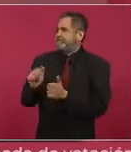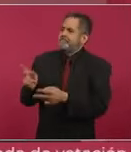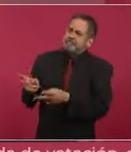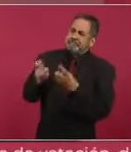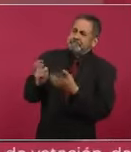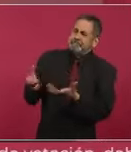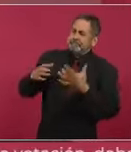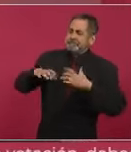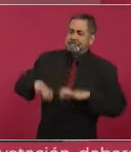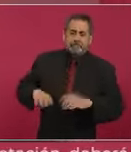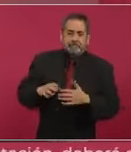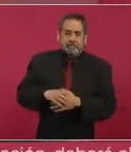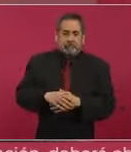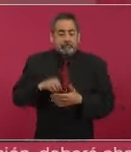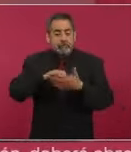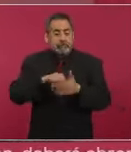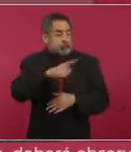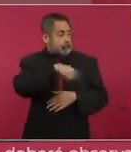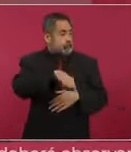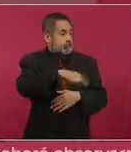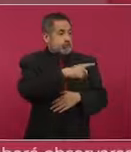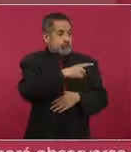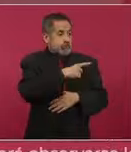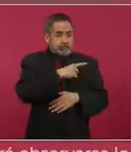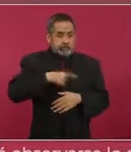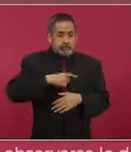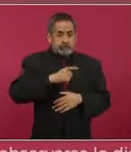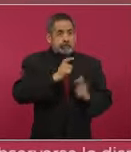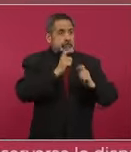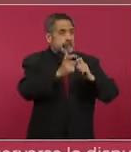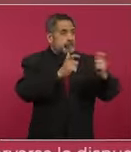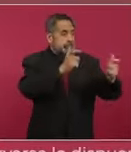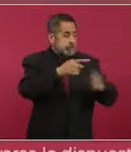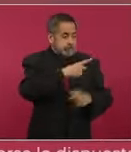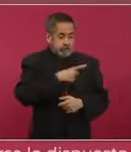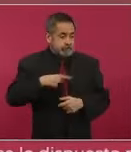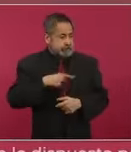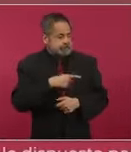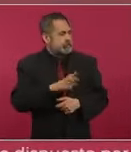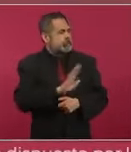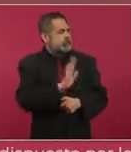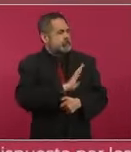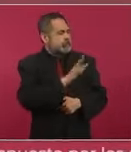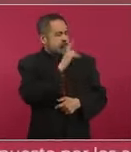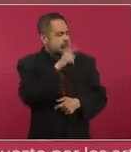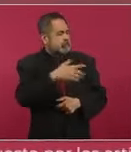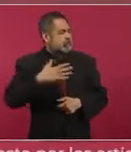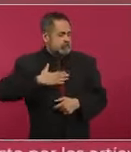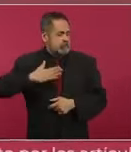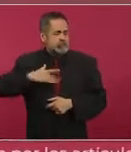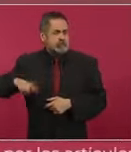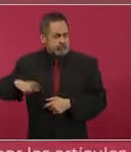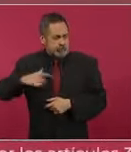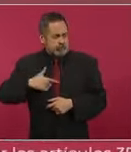deudas privadas de unos cuantos en deuda pública.